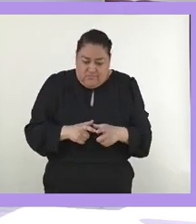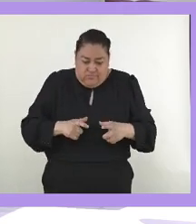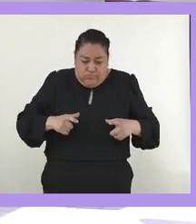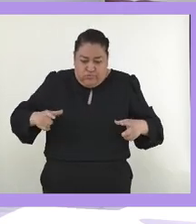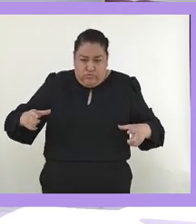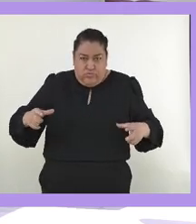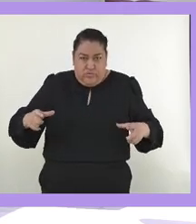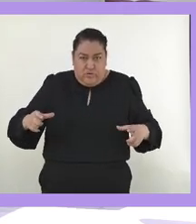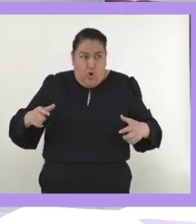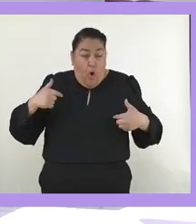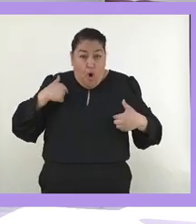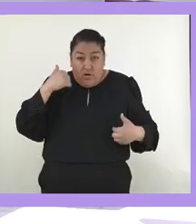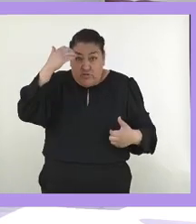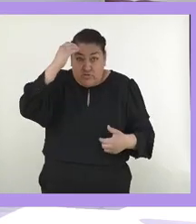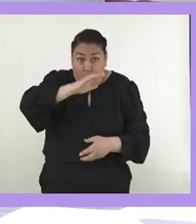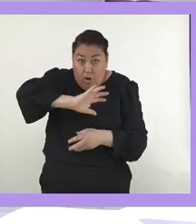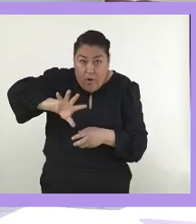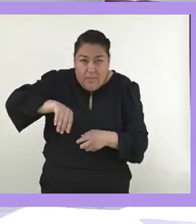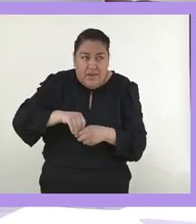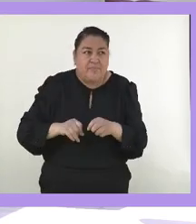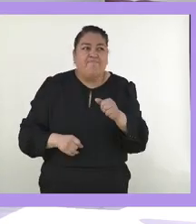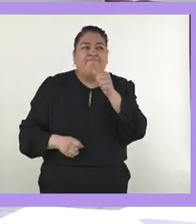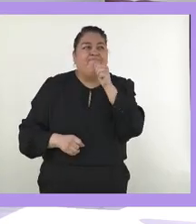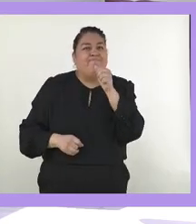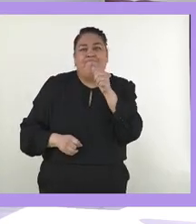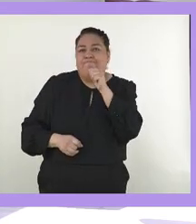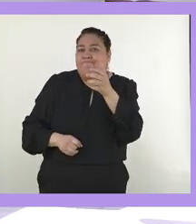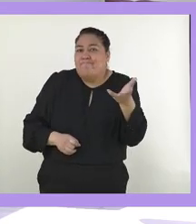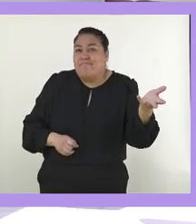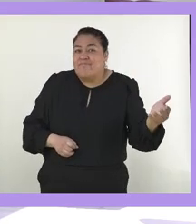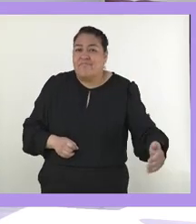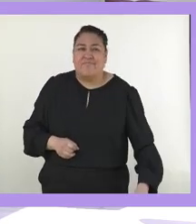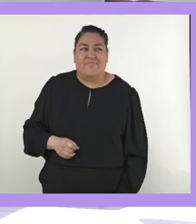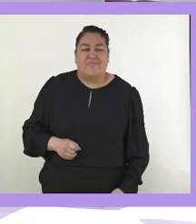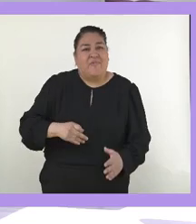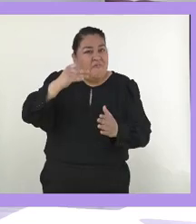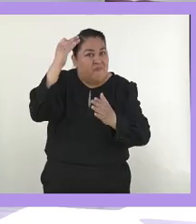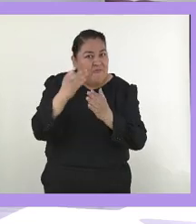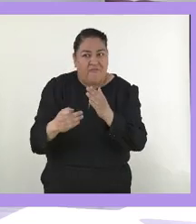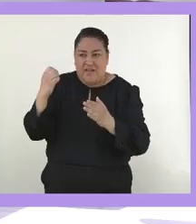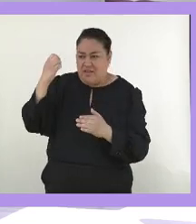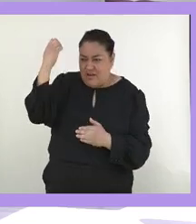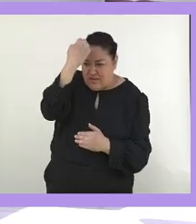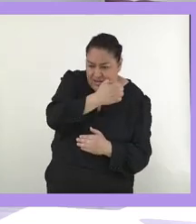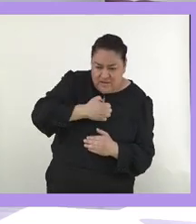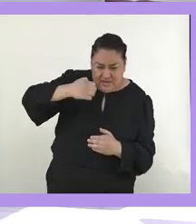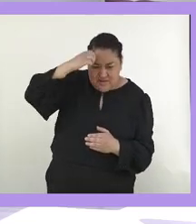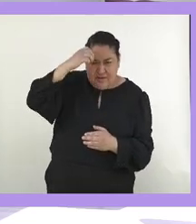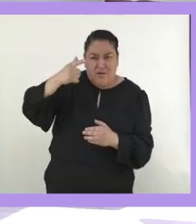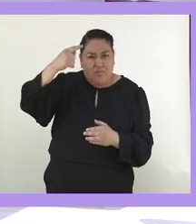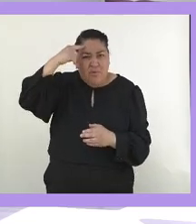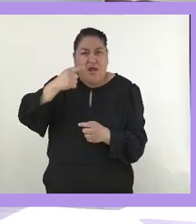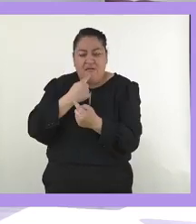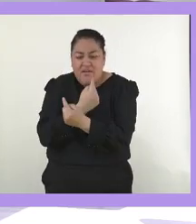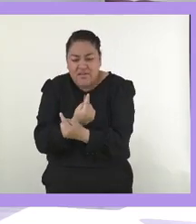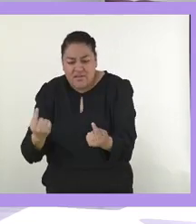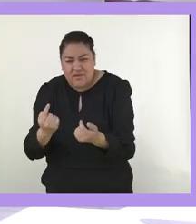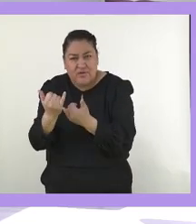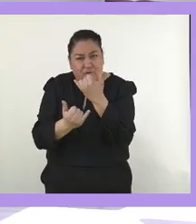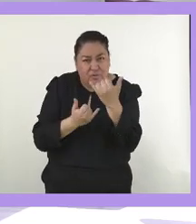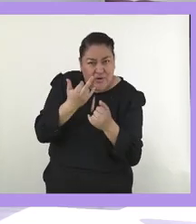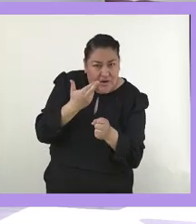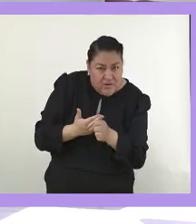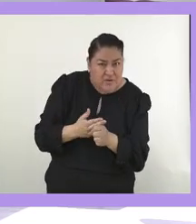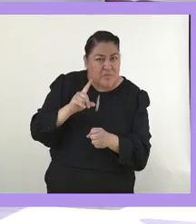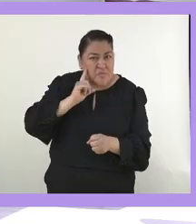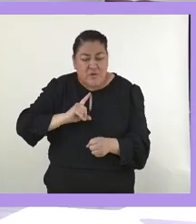amplia es nuestra base entonces pues hay que hacer este análisis hay que empezar a estructurar para tener esta base amplia para